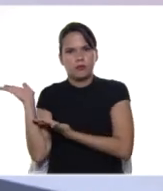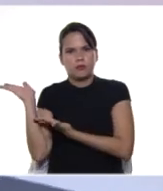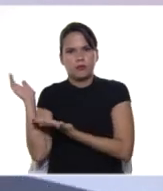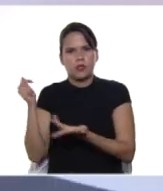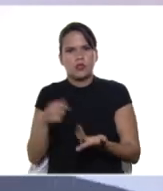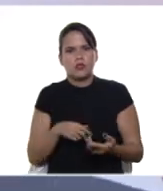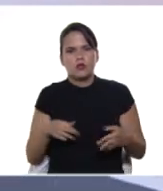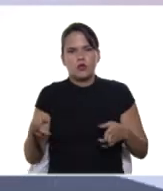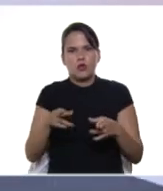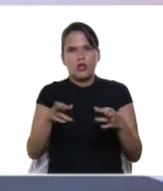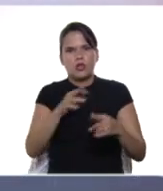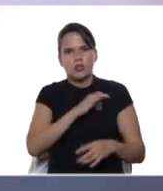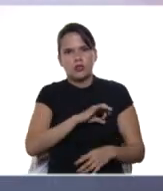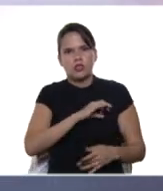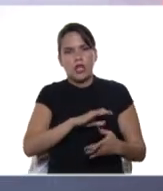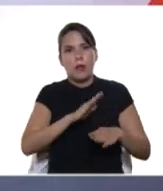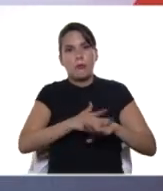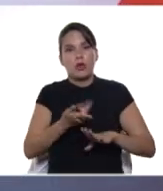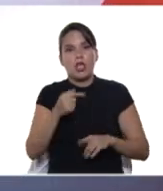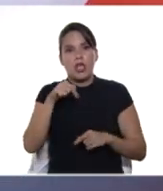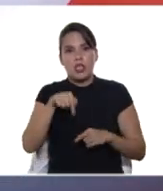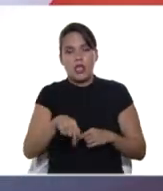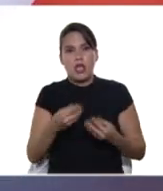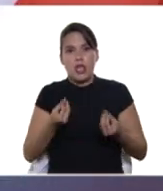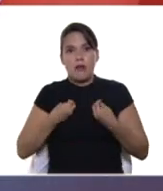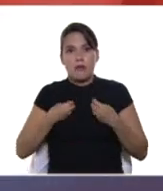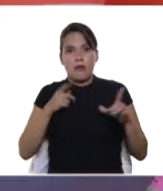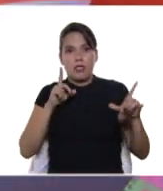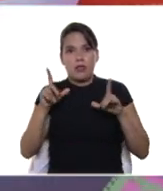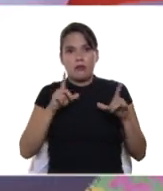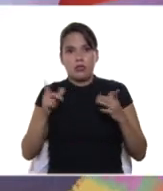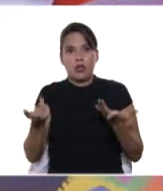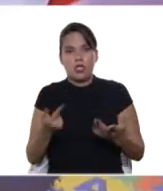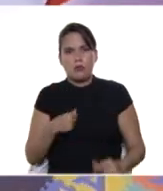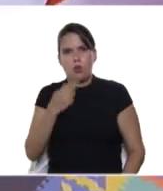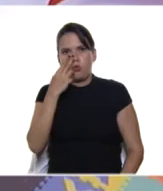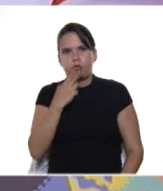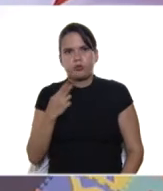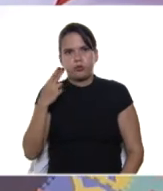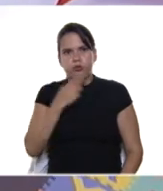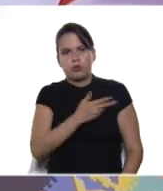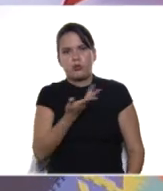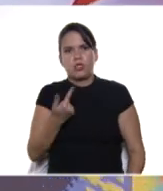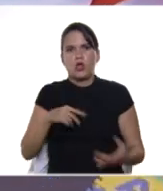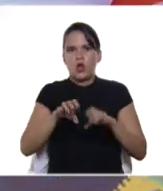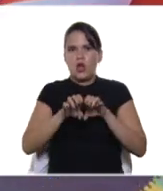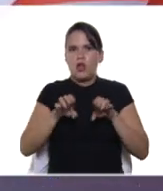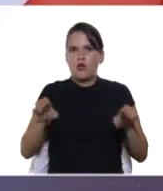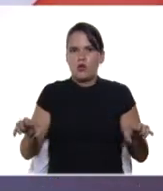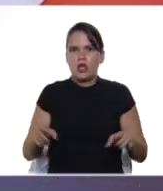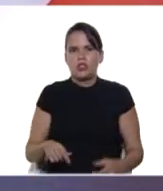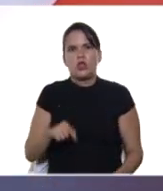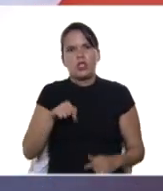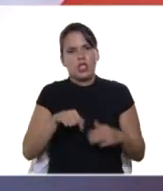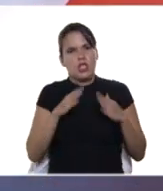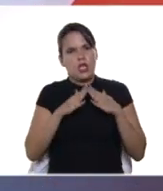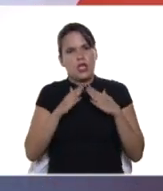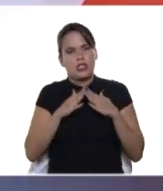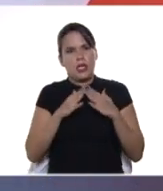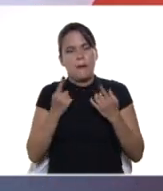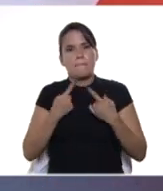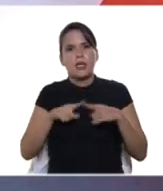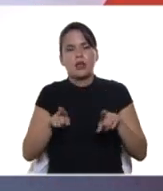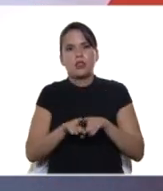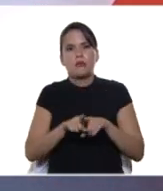pantalla sus redes sociales, porque desde acá, desde Vive TV, estamos comprometidos con la educación desde casa. Pero